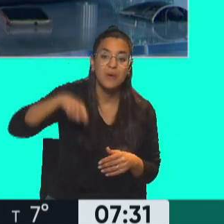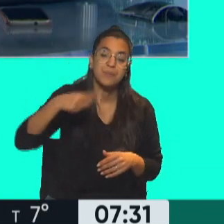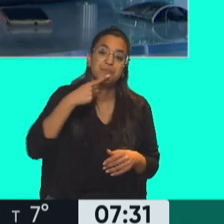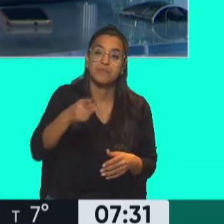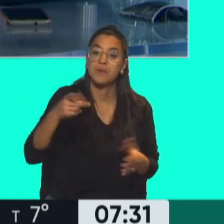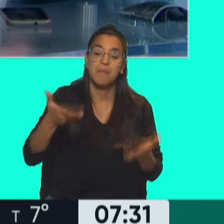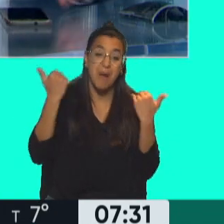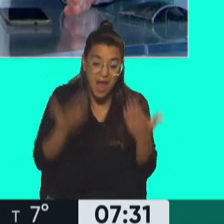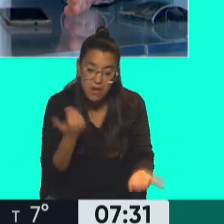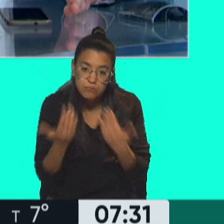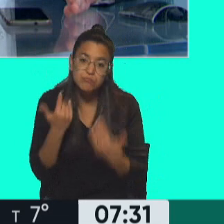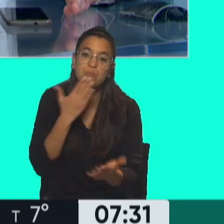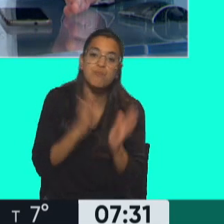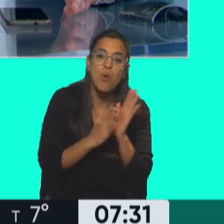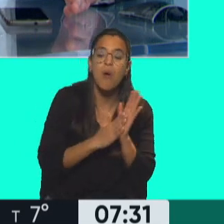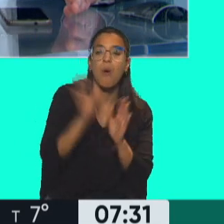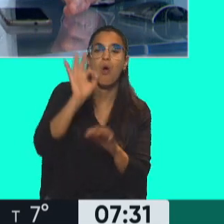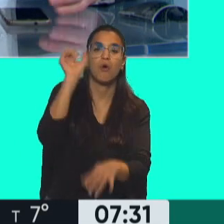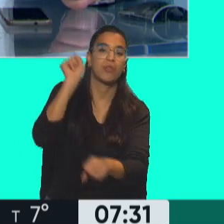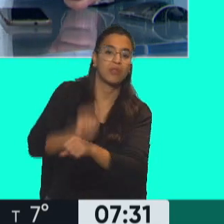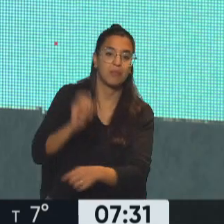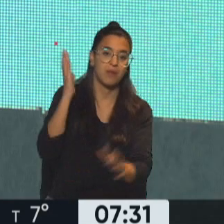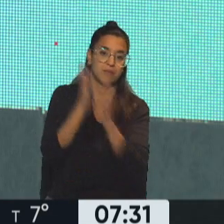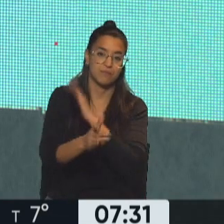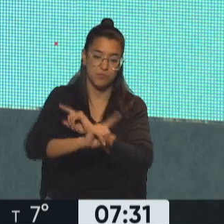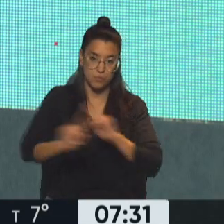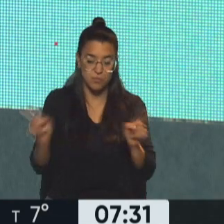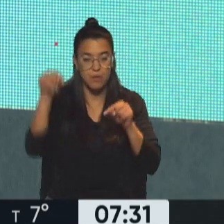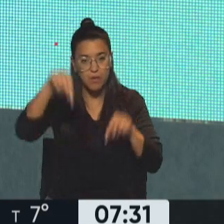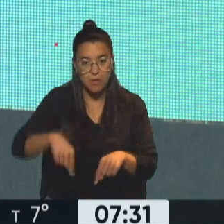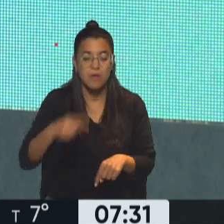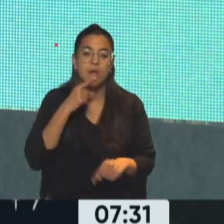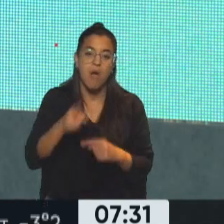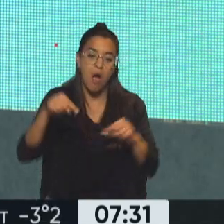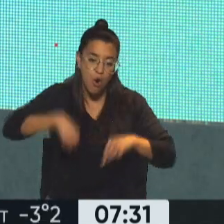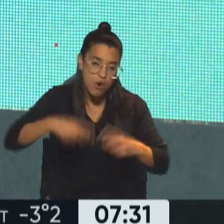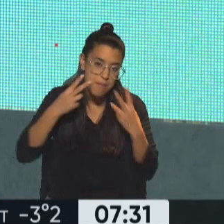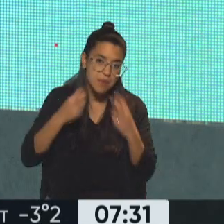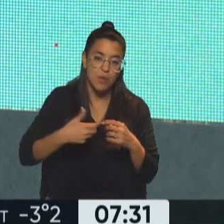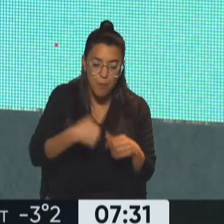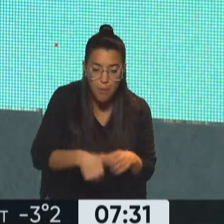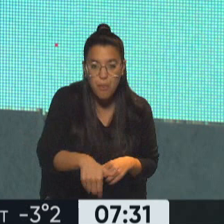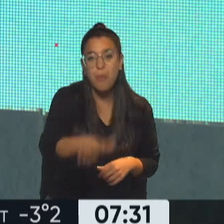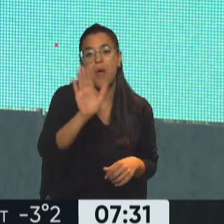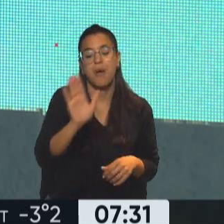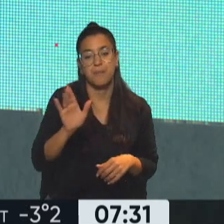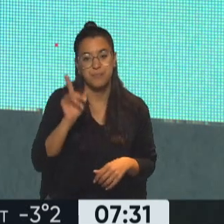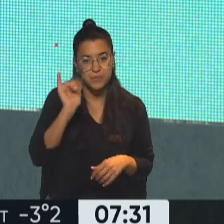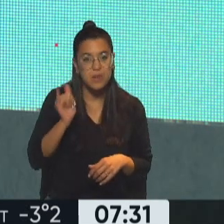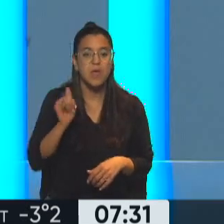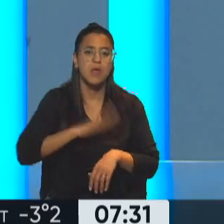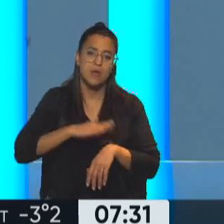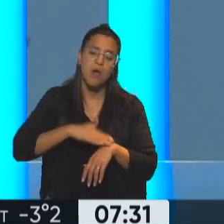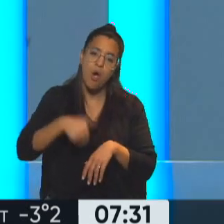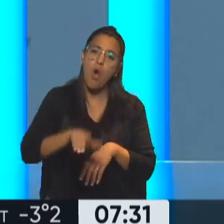para allanar a buscar prueba o para detener, para evitar que se frustre. Se dará el procesamiento seguramente en las próximas horas. Va a tardar más